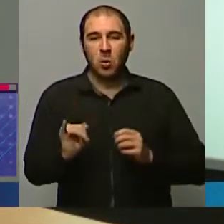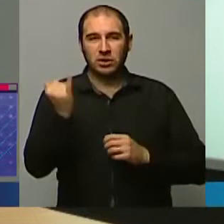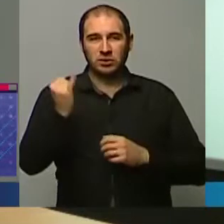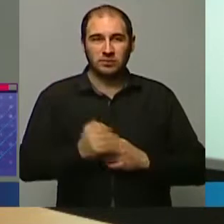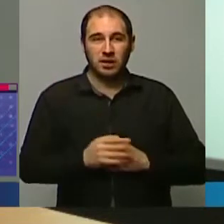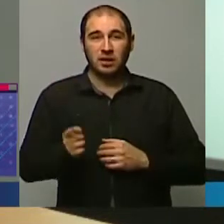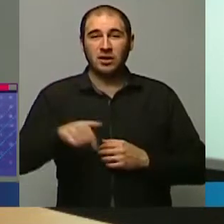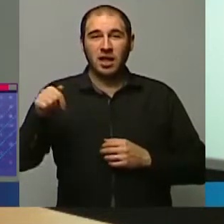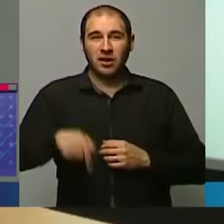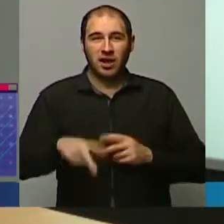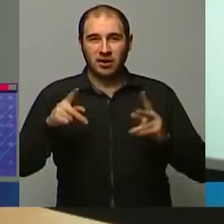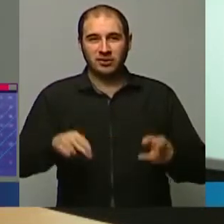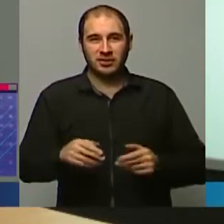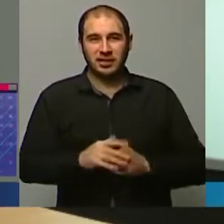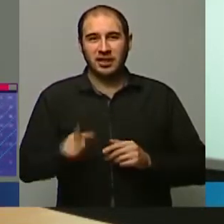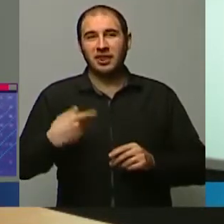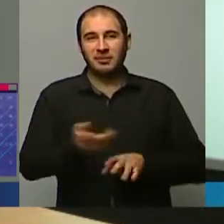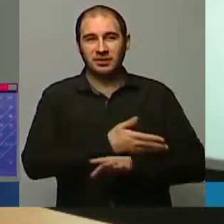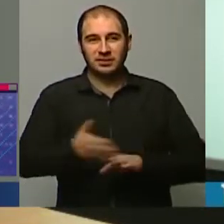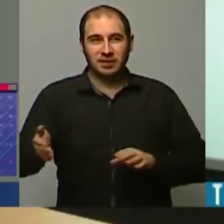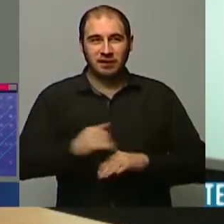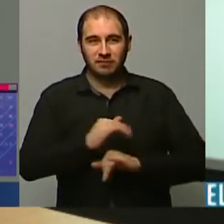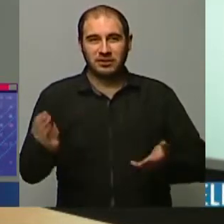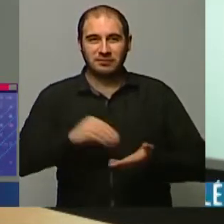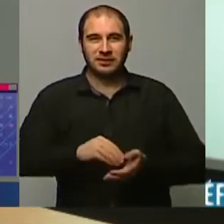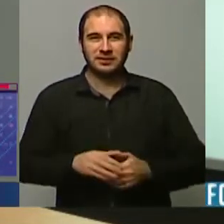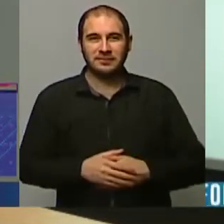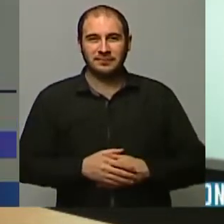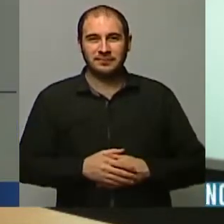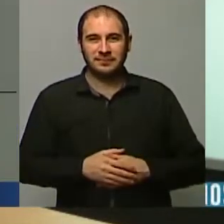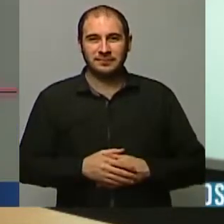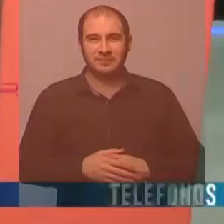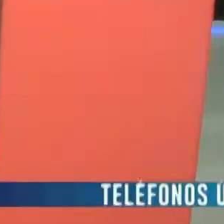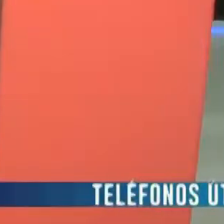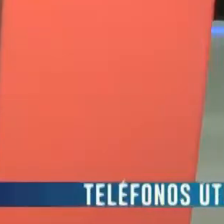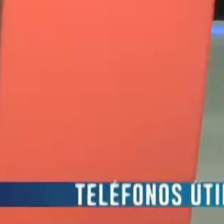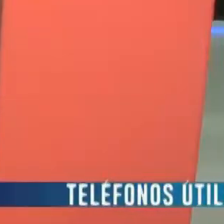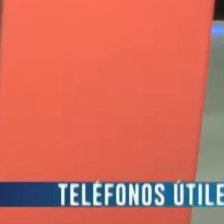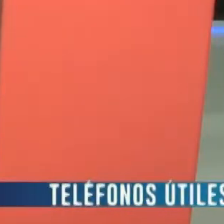nutrición. Nosotros nos vamos a ir a una pausa. Enseguida regresamos con más información. Ya volvemos.